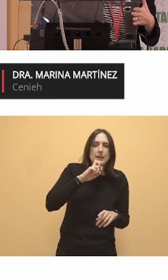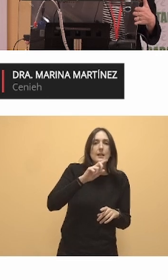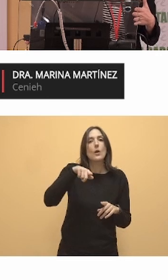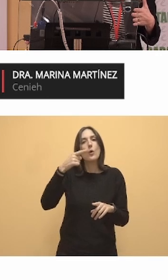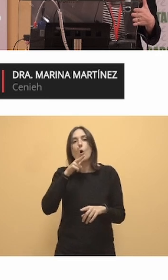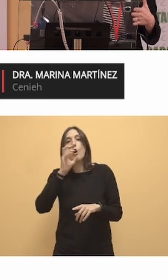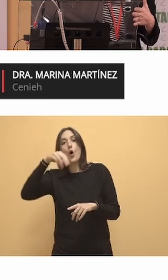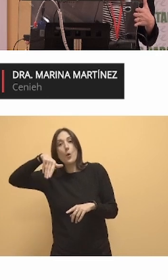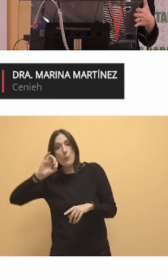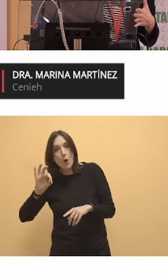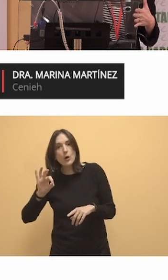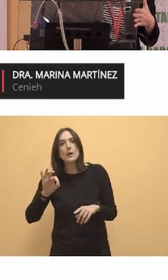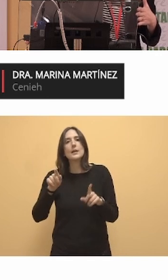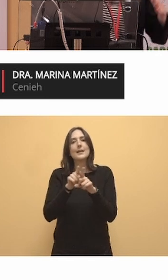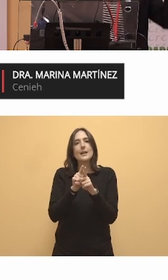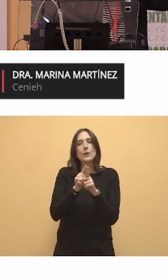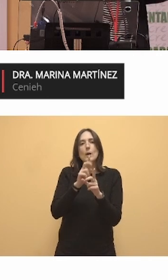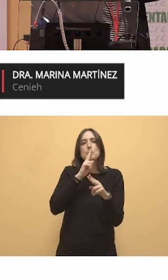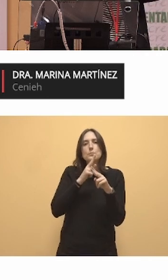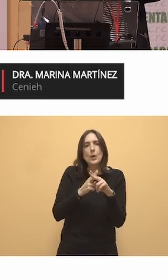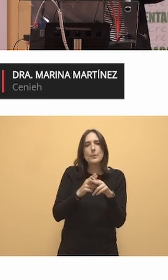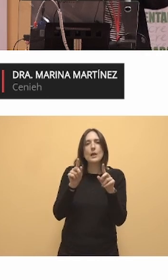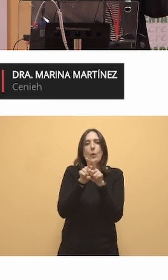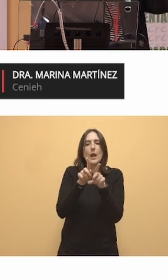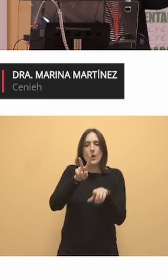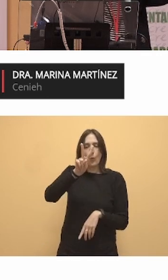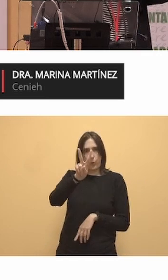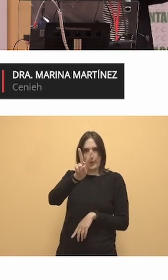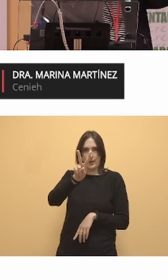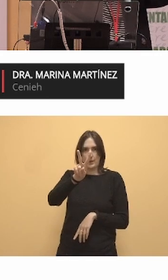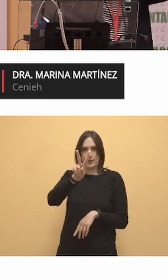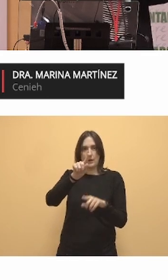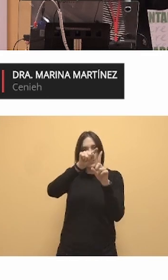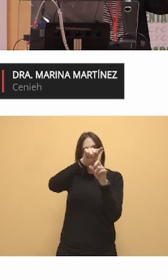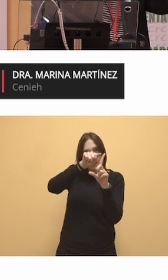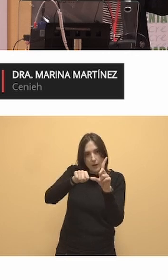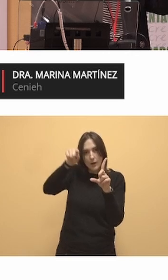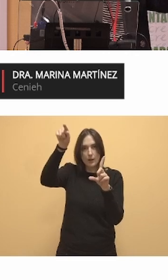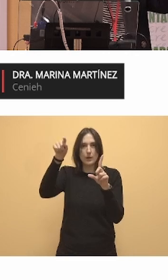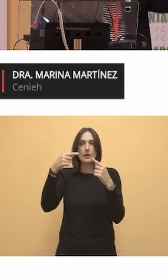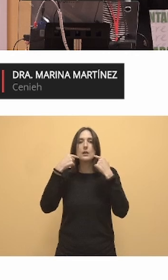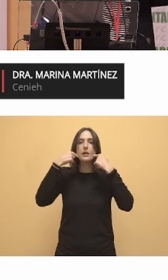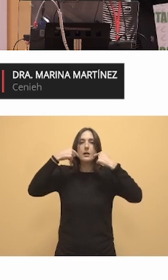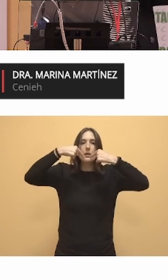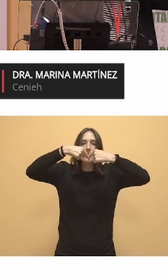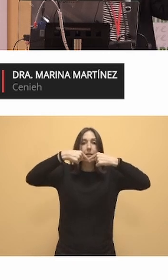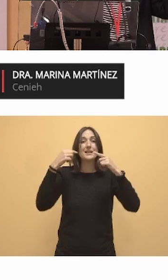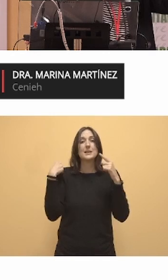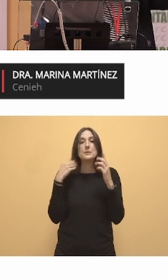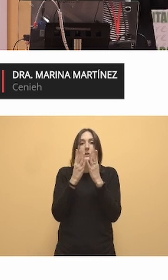se caracteriza por una arcada parabólica en forma de V, no de U, donde esa hilera de